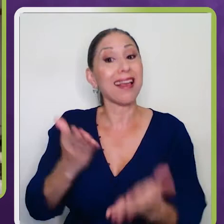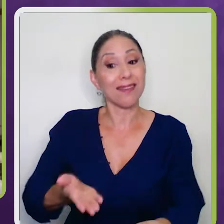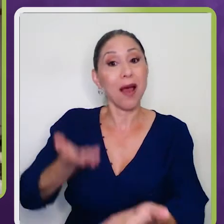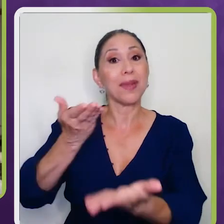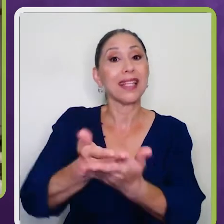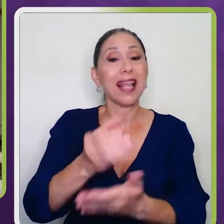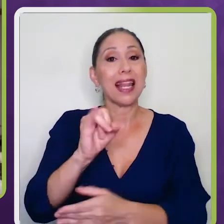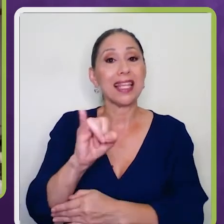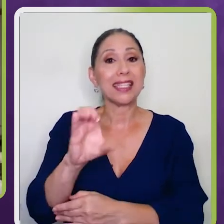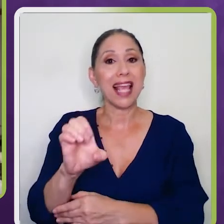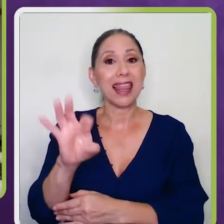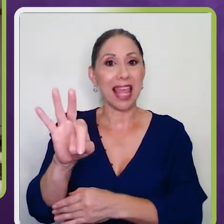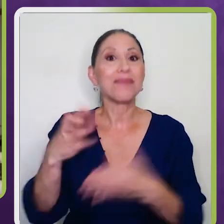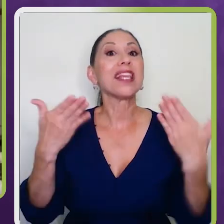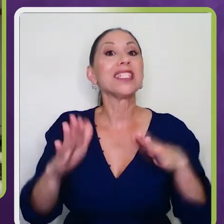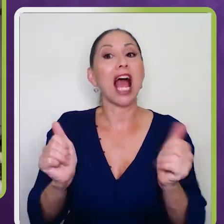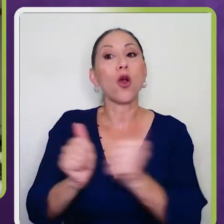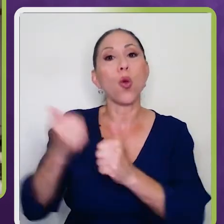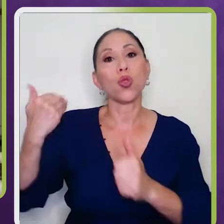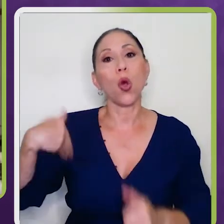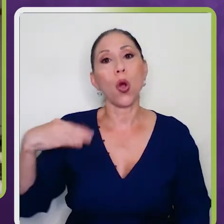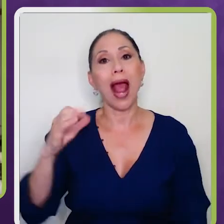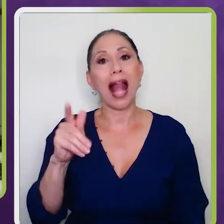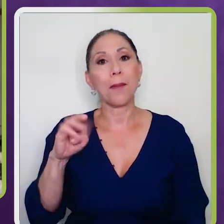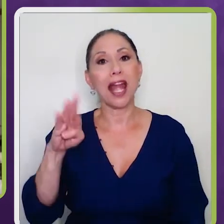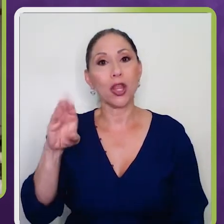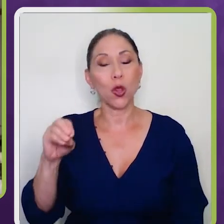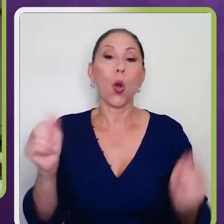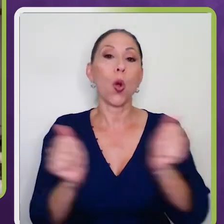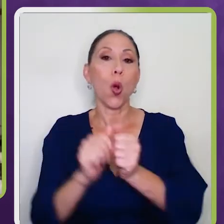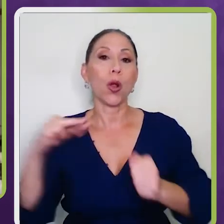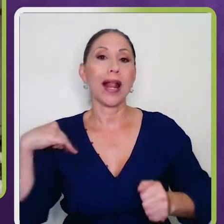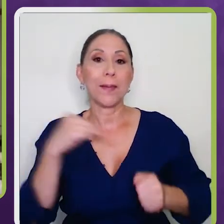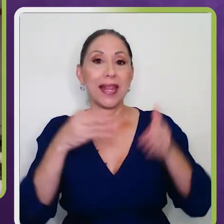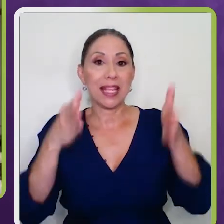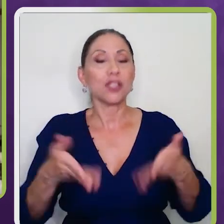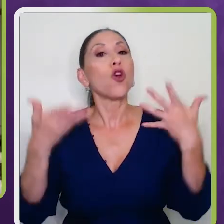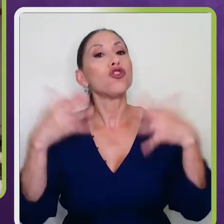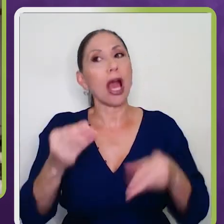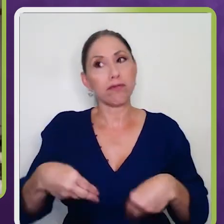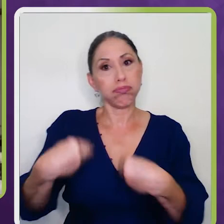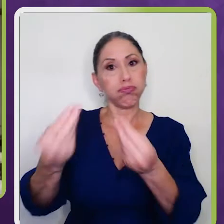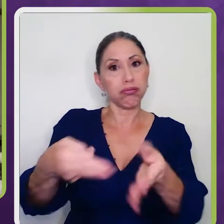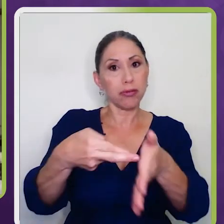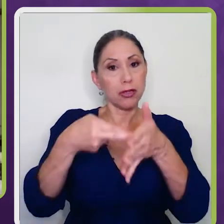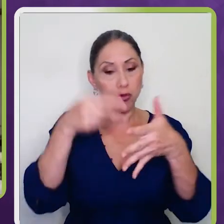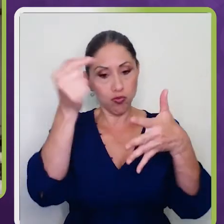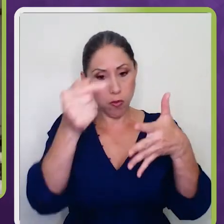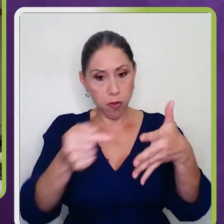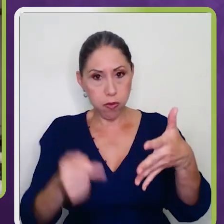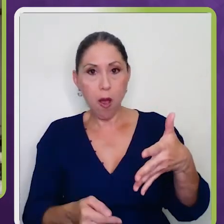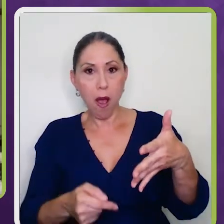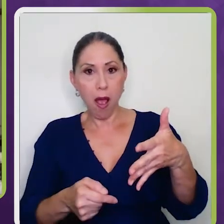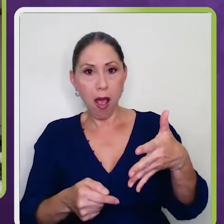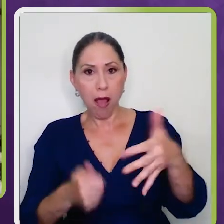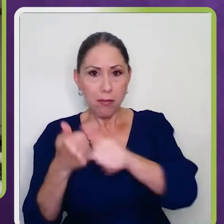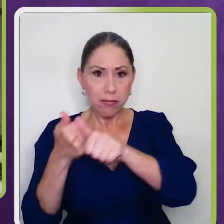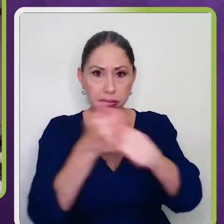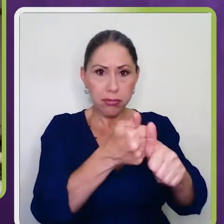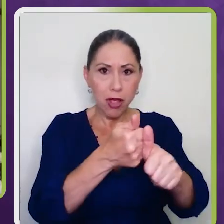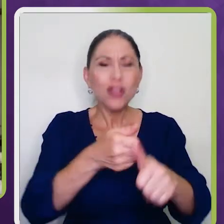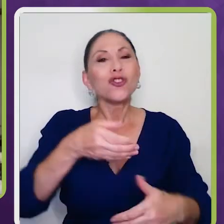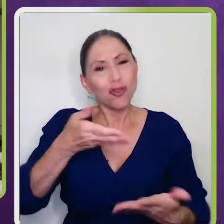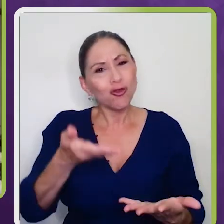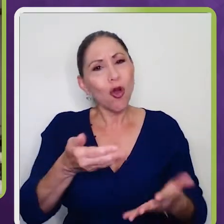don Alberto y con el ministro, los protocolos de, son recomendaciones de cómo tratar a